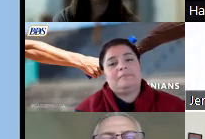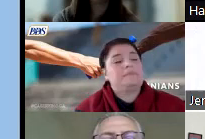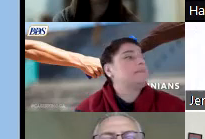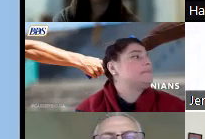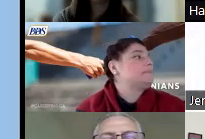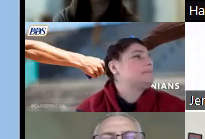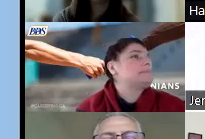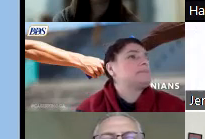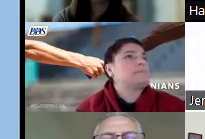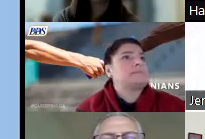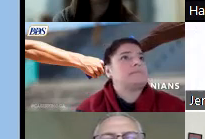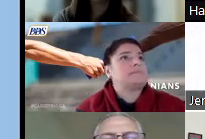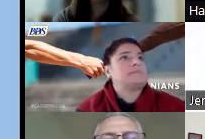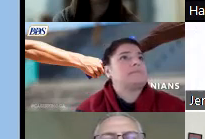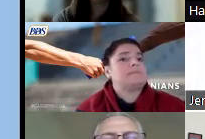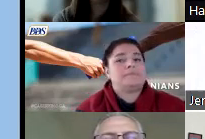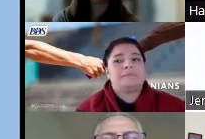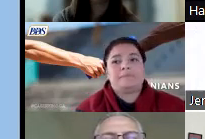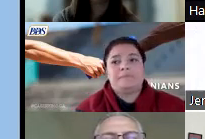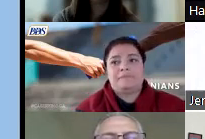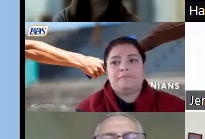en mejorar el acceso a los servicios de equidad? Y